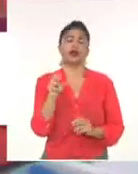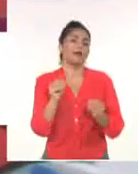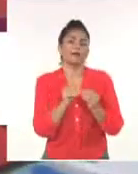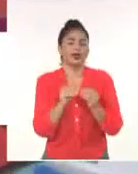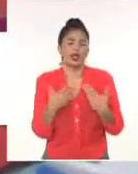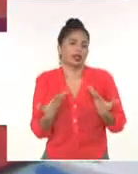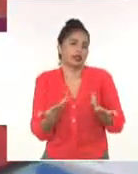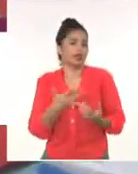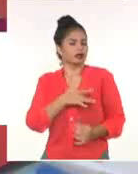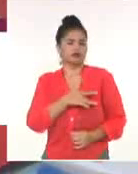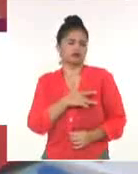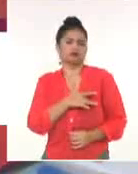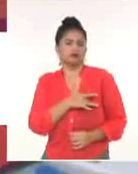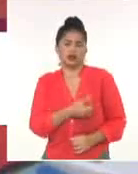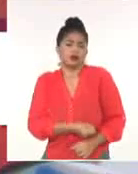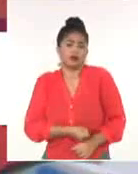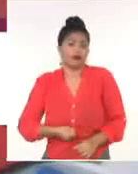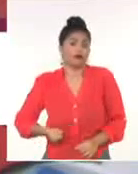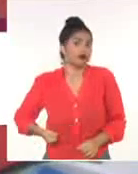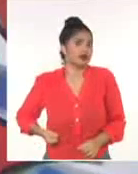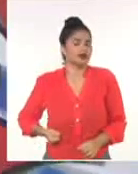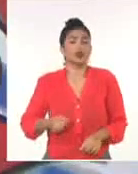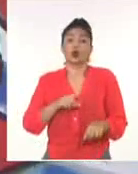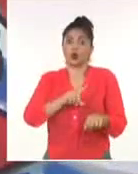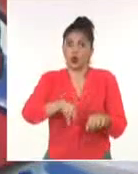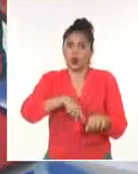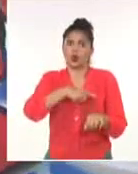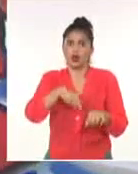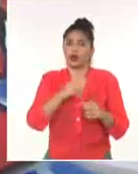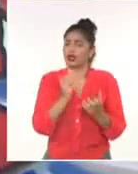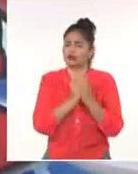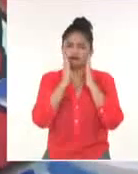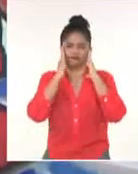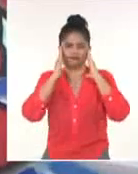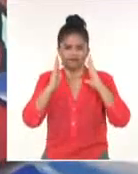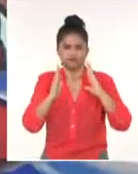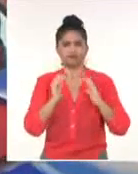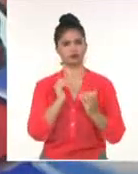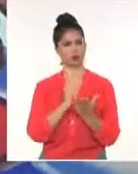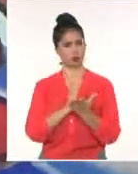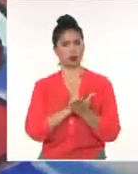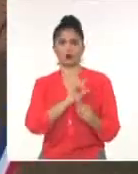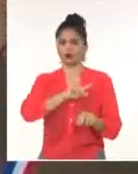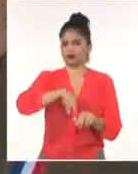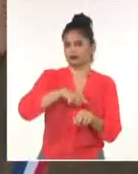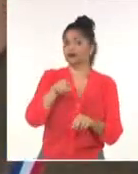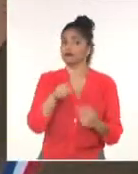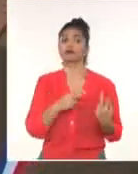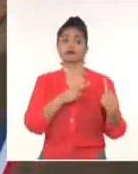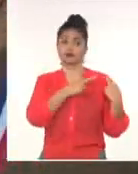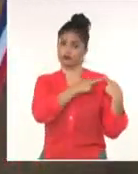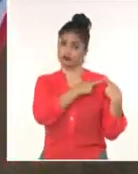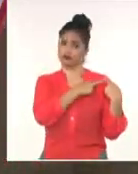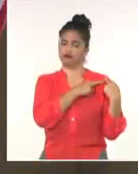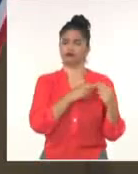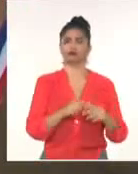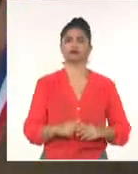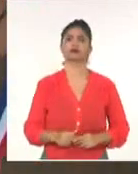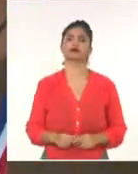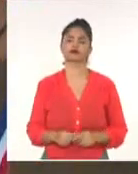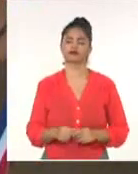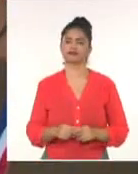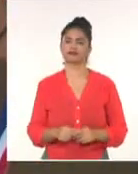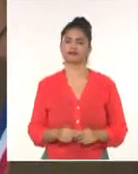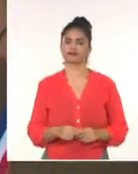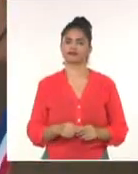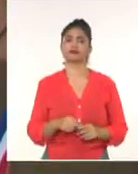dedicación, muchas horas de estudio, muy responsable, un estudiante integral. La dedico a mi familia, a